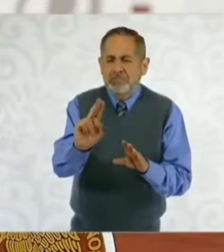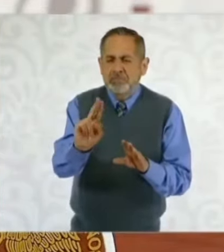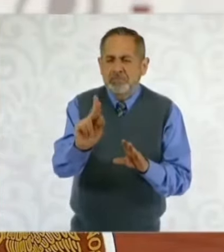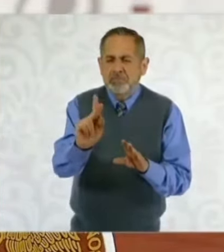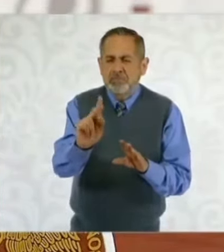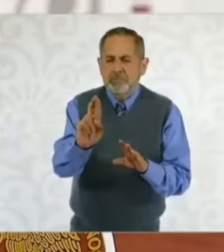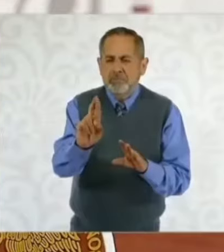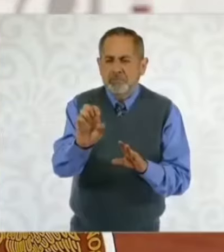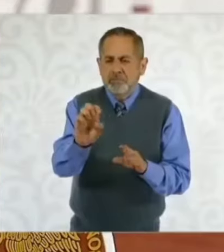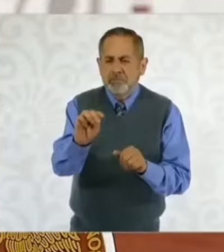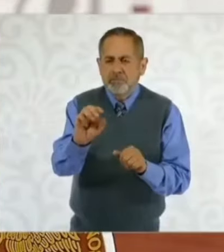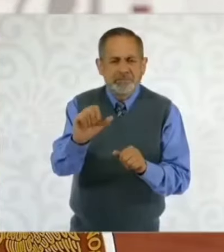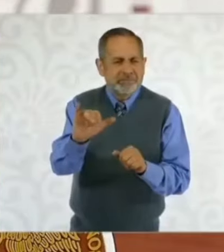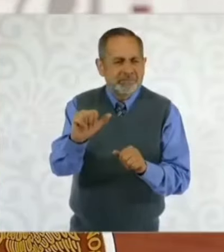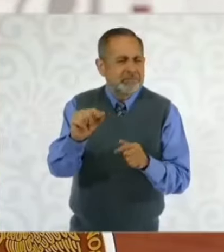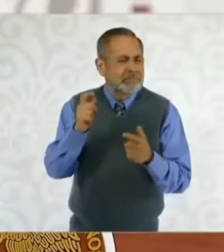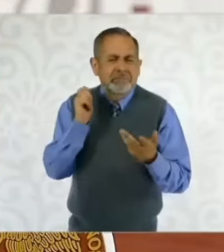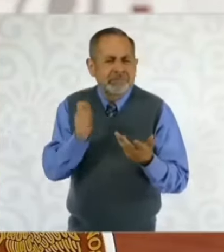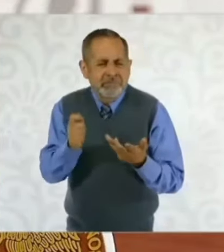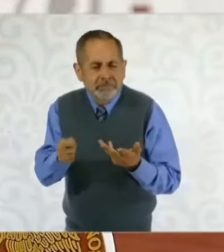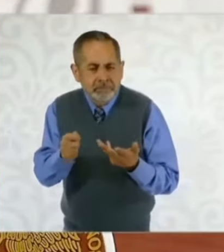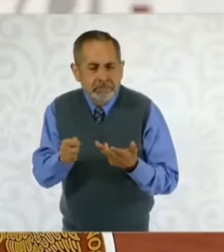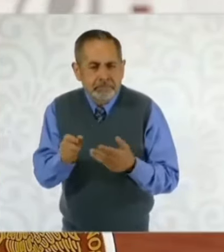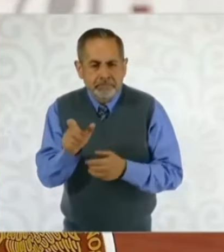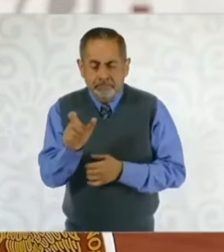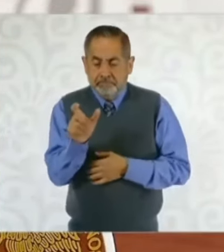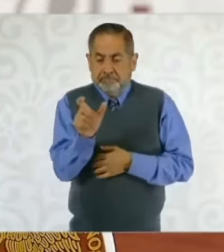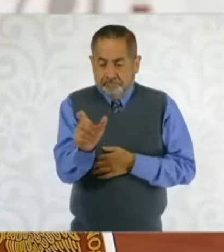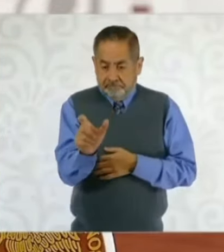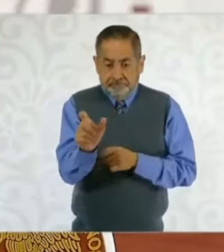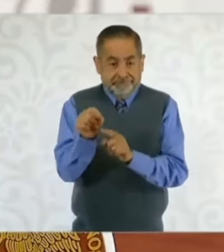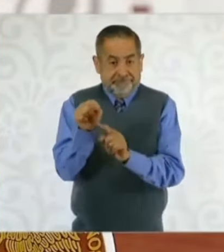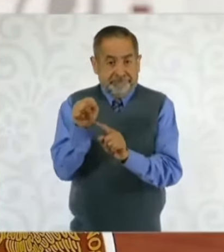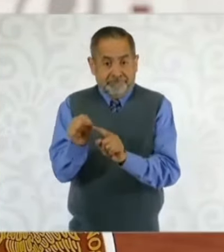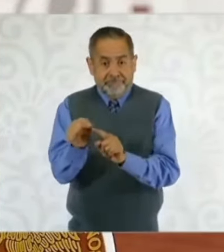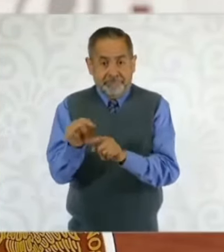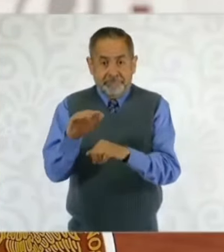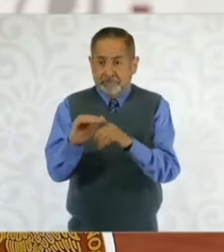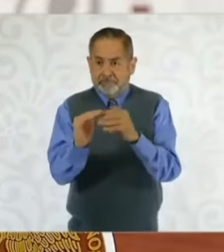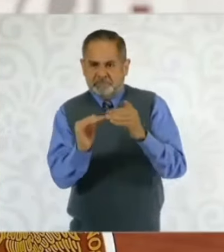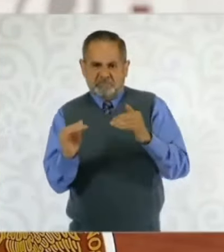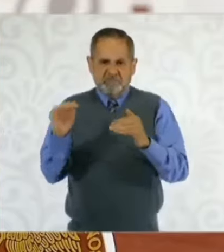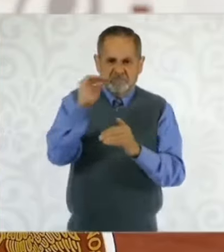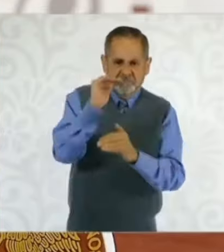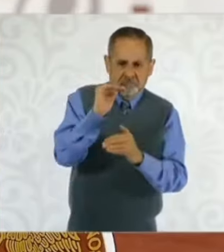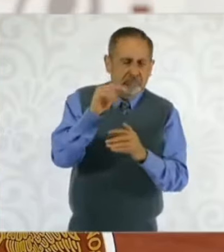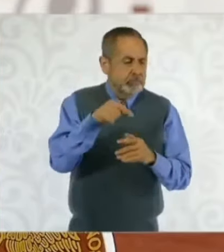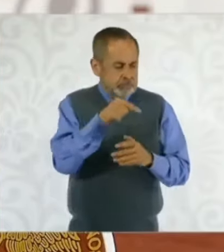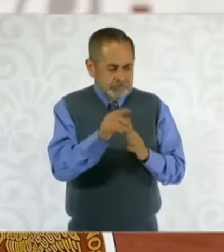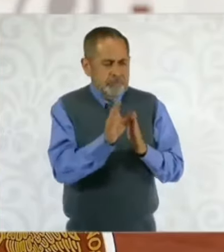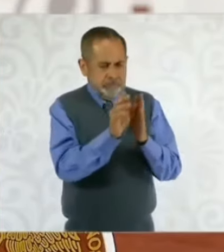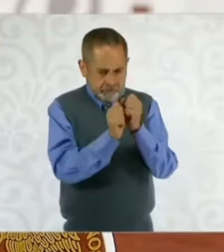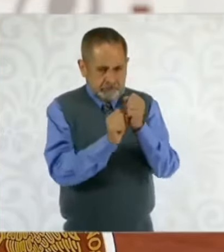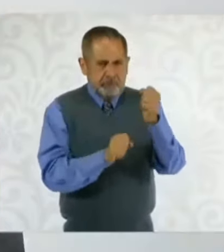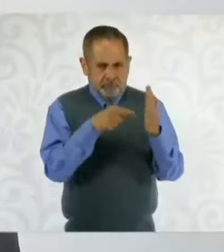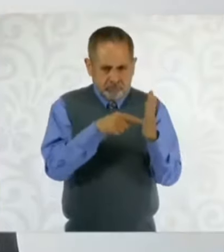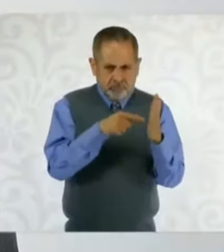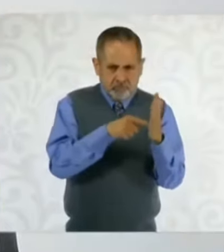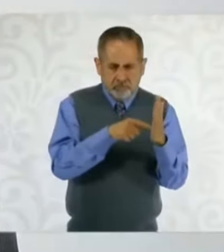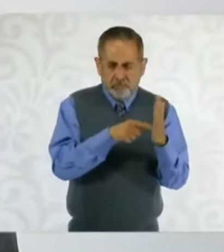decir, en palabras llanas, que es una categoría jurídica de carácter superior, que tiene carta